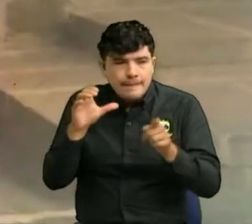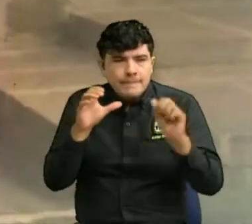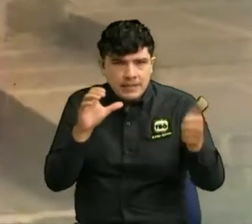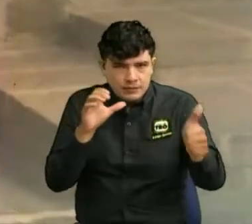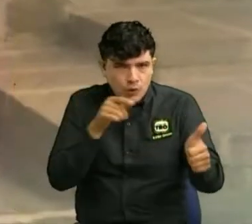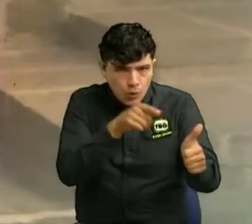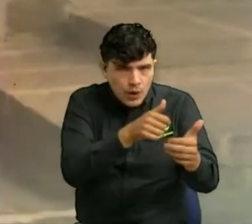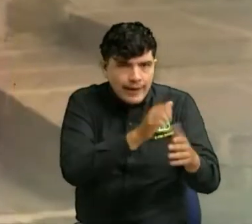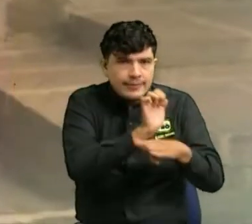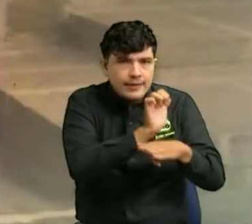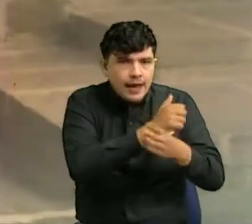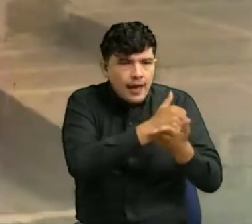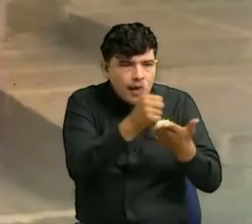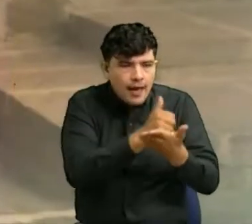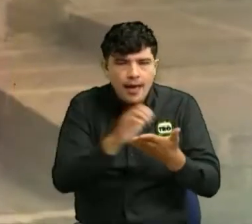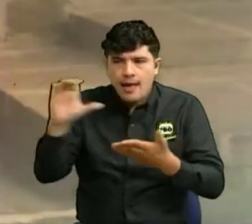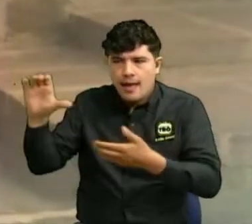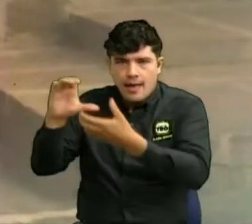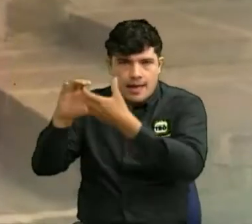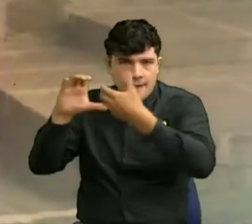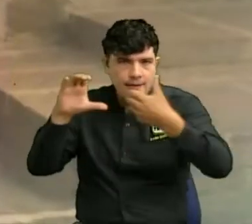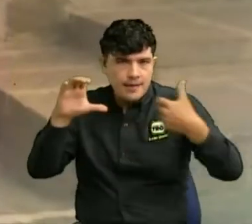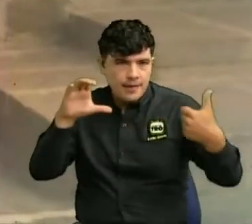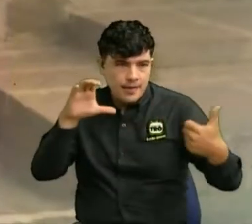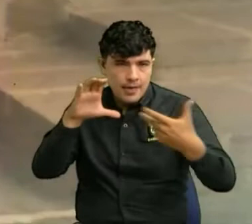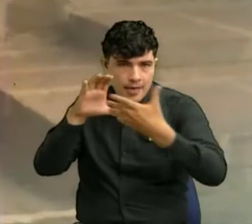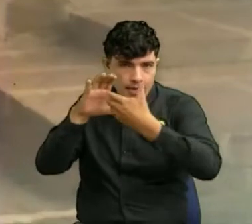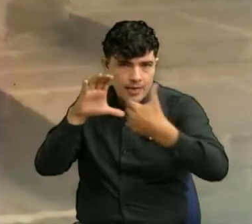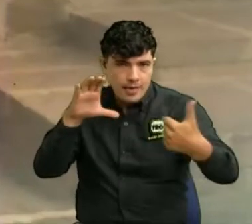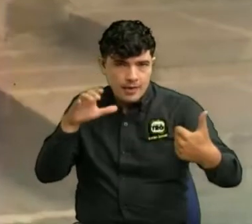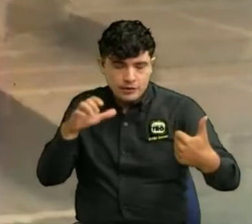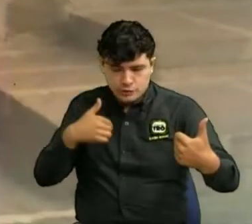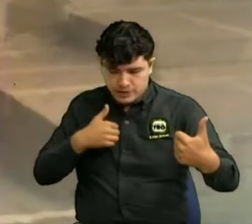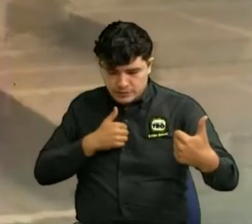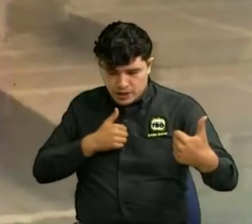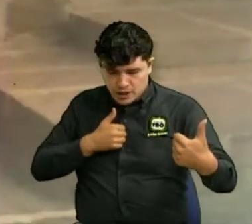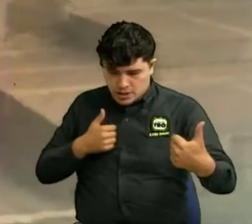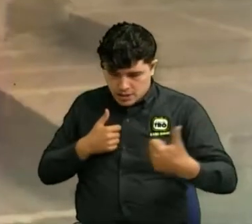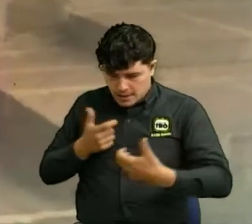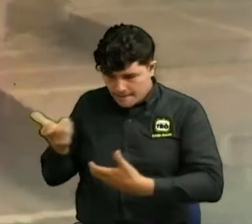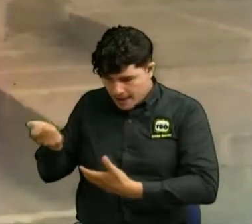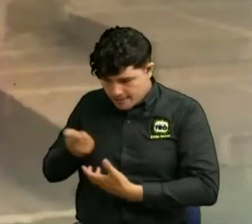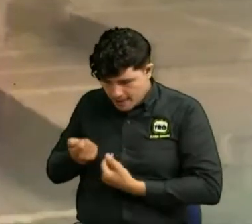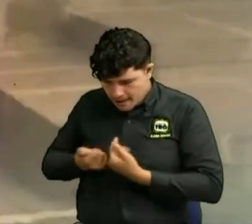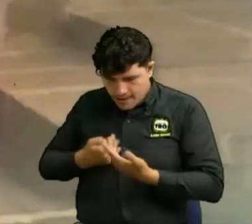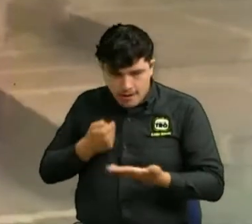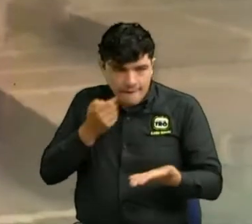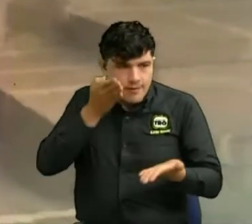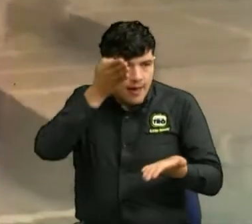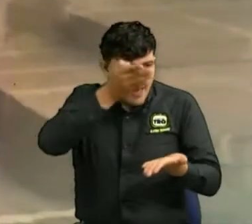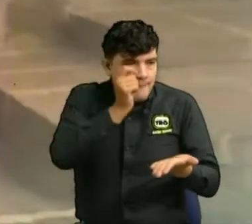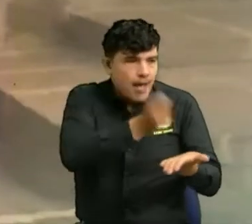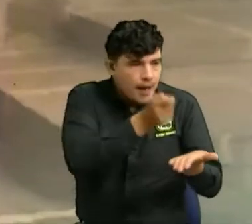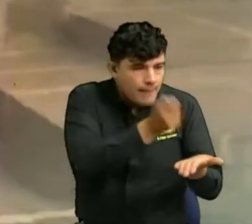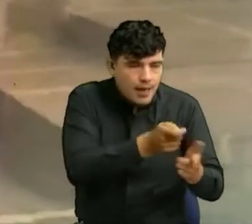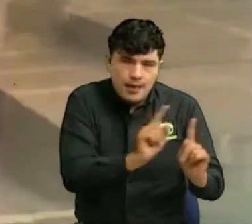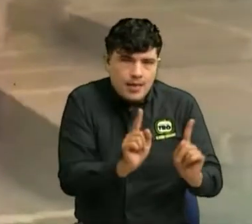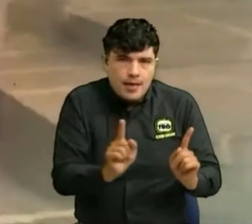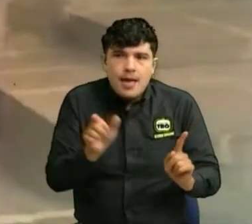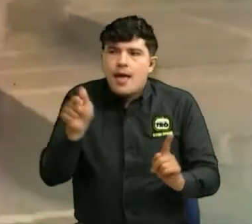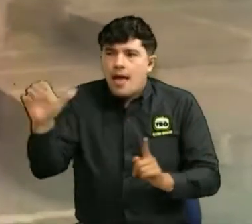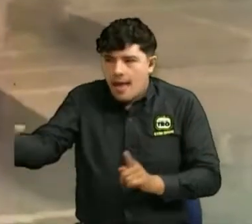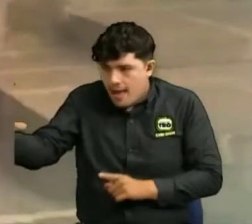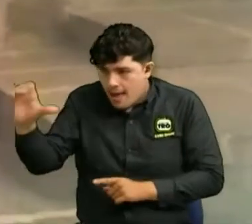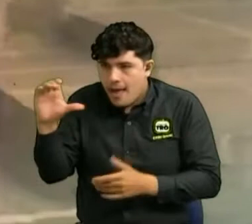el descuento se hace directamente sobre la pensión. Y normalmente les prestan cooperativas. Entonces,